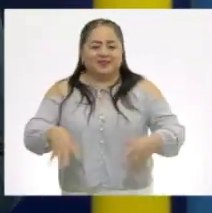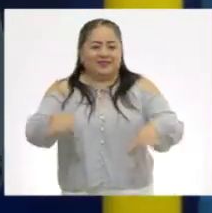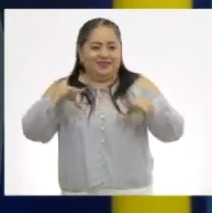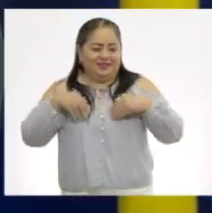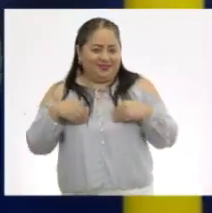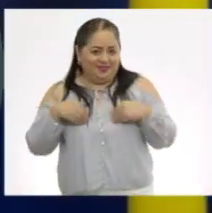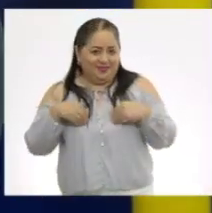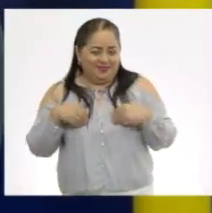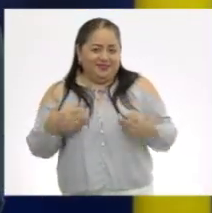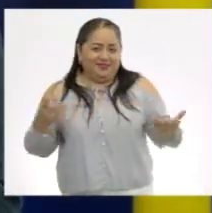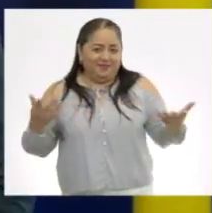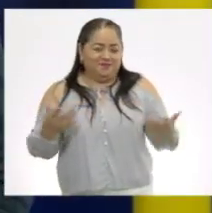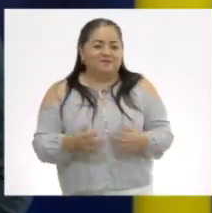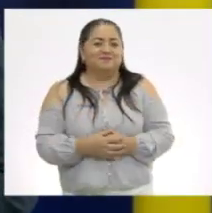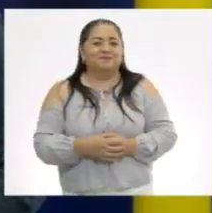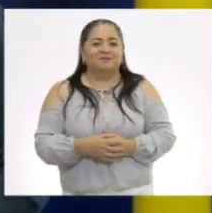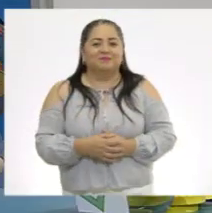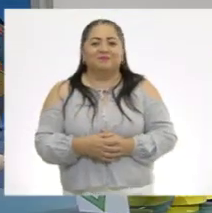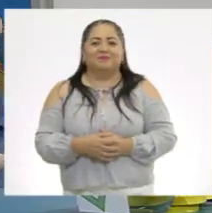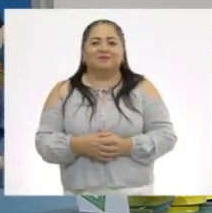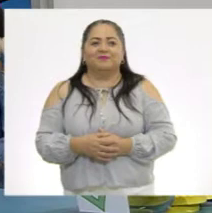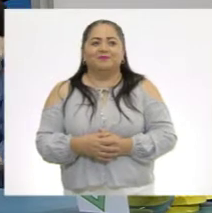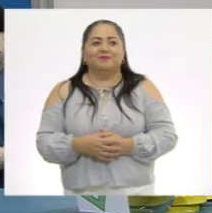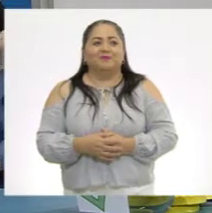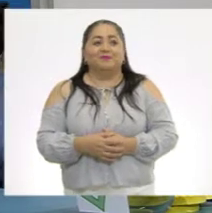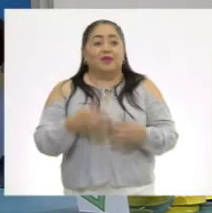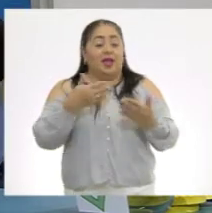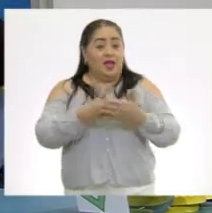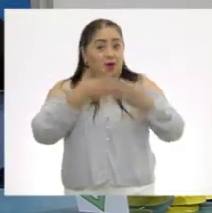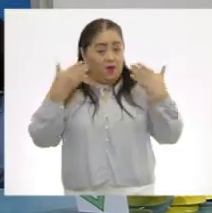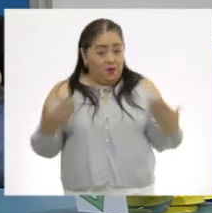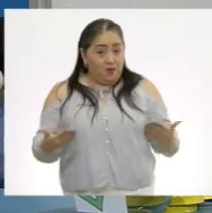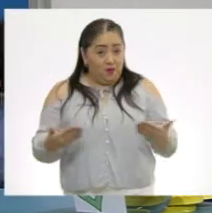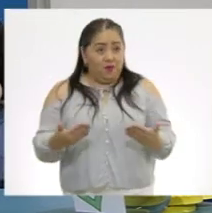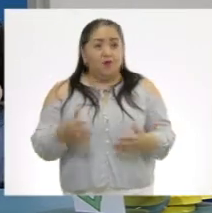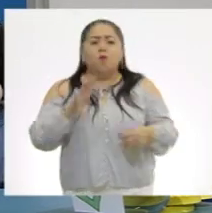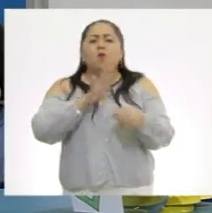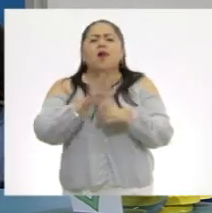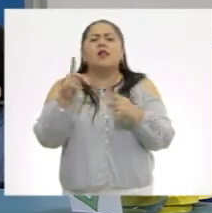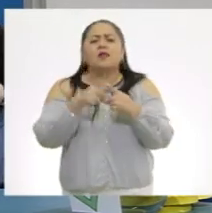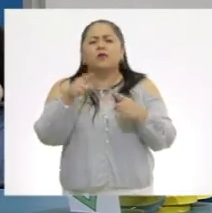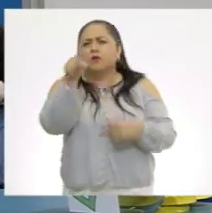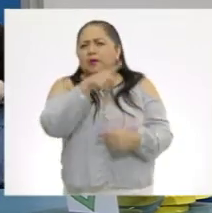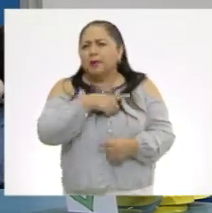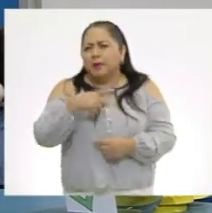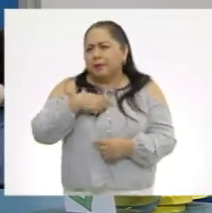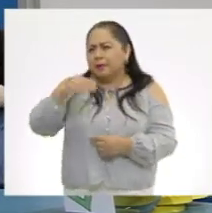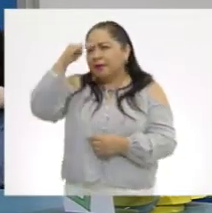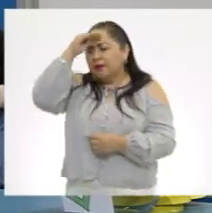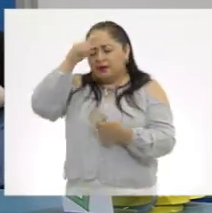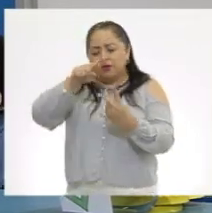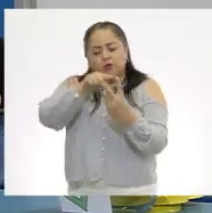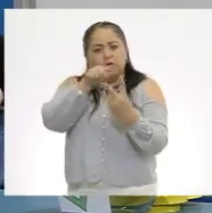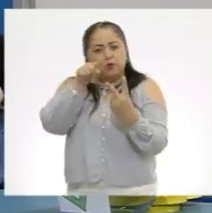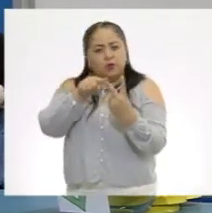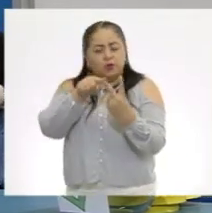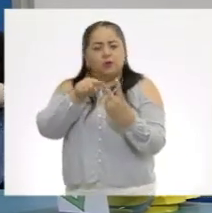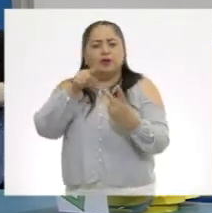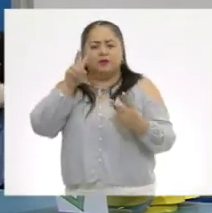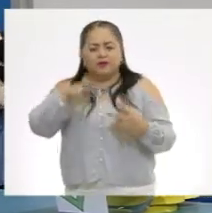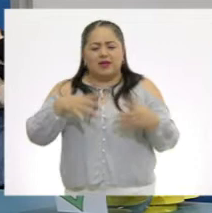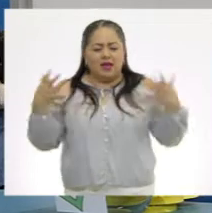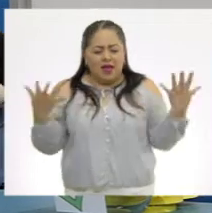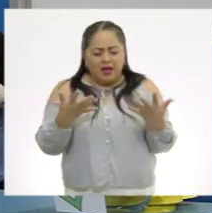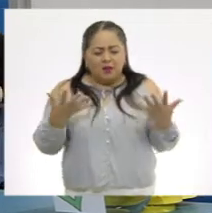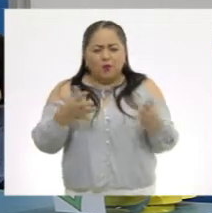van a adoptar, apoyar. Y ahora, el reto es que piensen en dos acciones que hayan